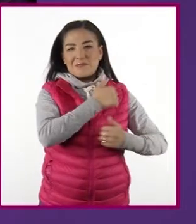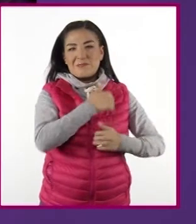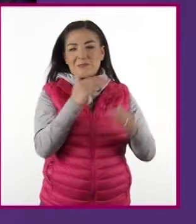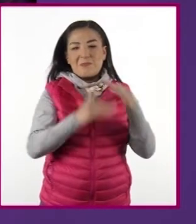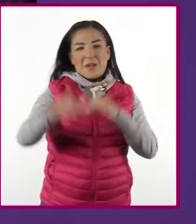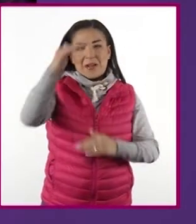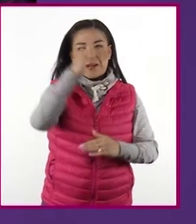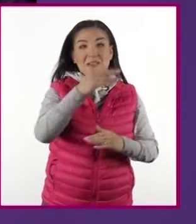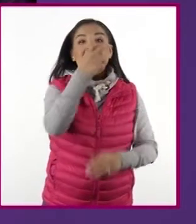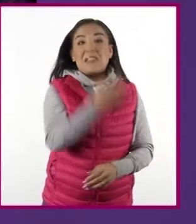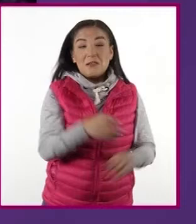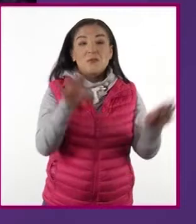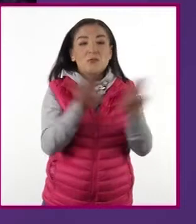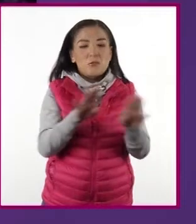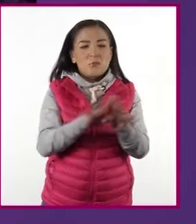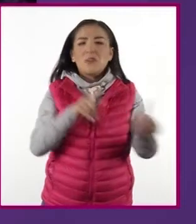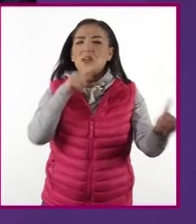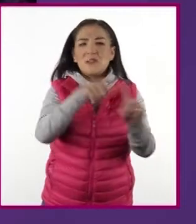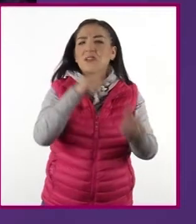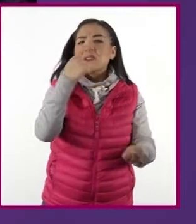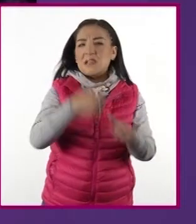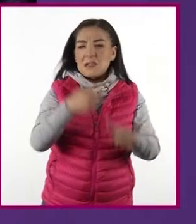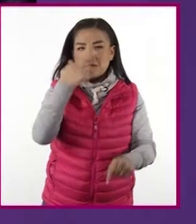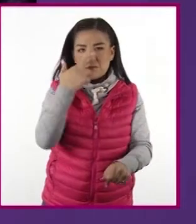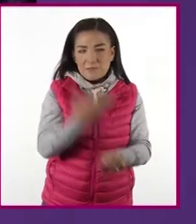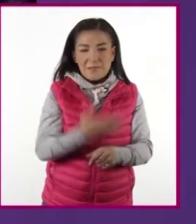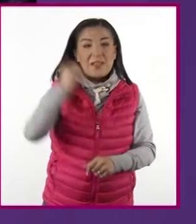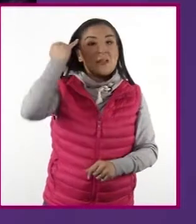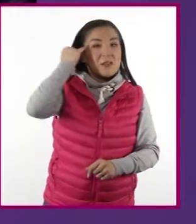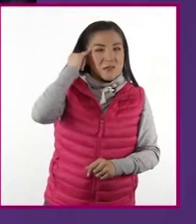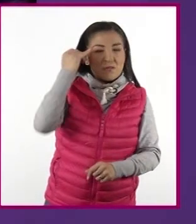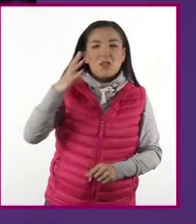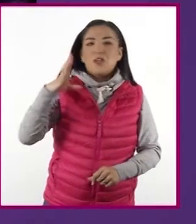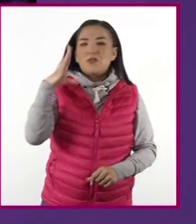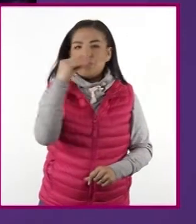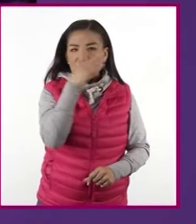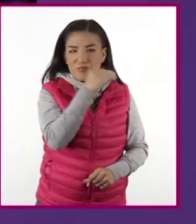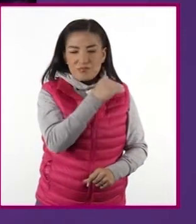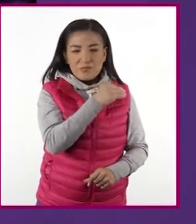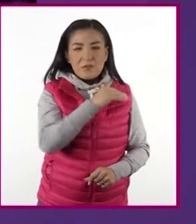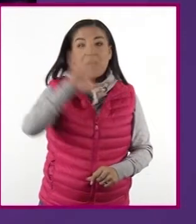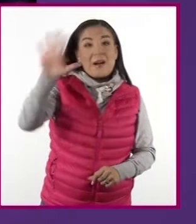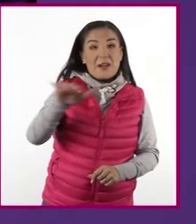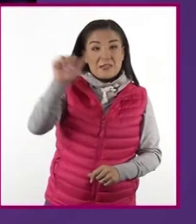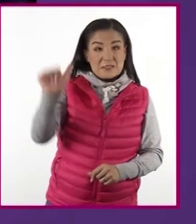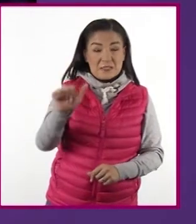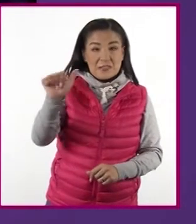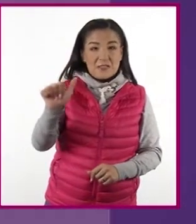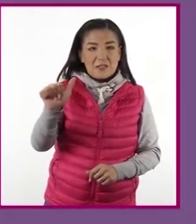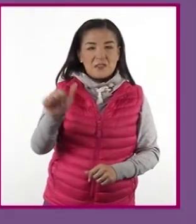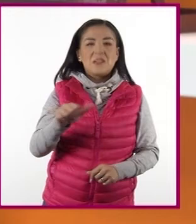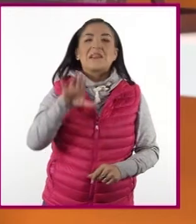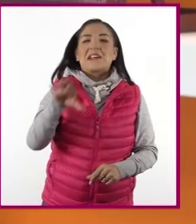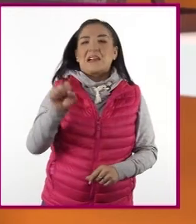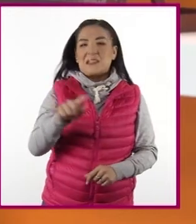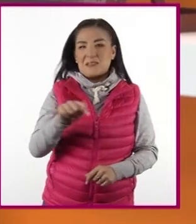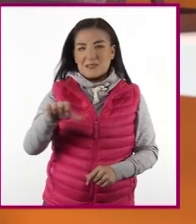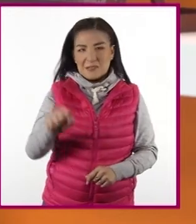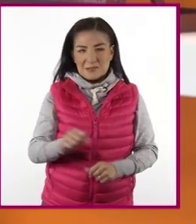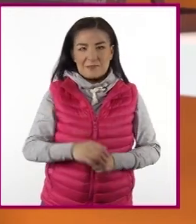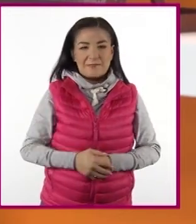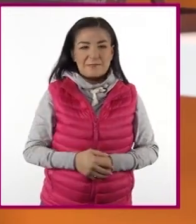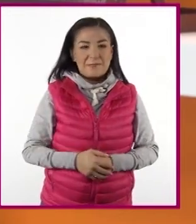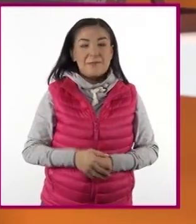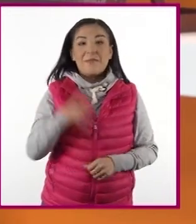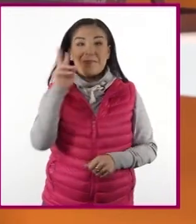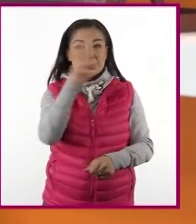de la población la conformaban indígenas, africanos, asiáticos y castas. Como